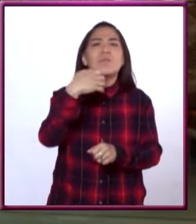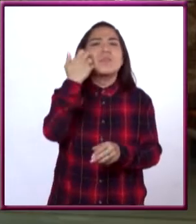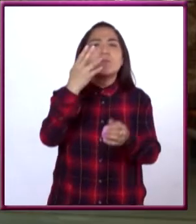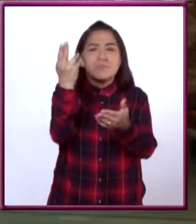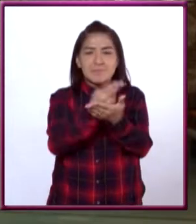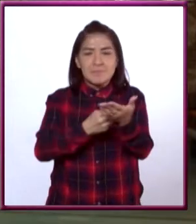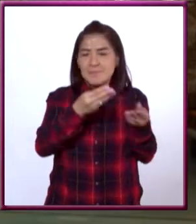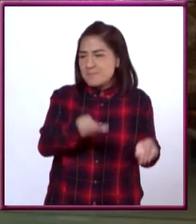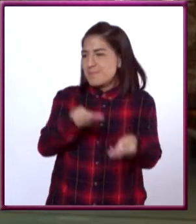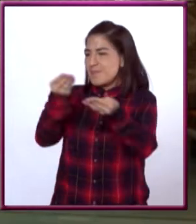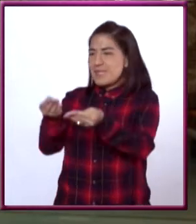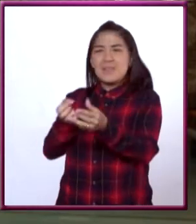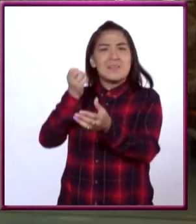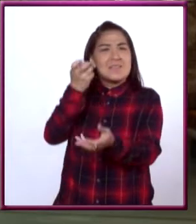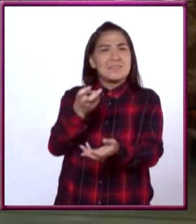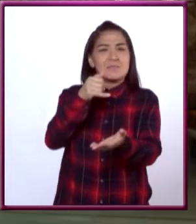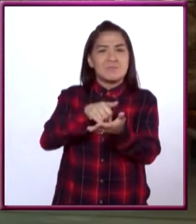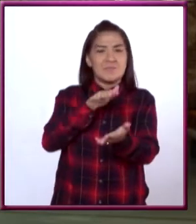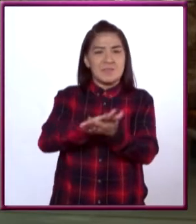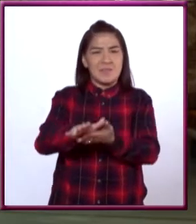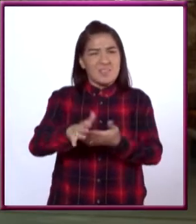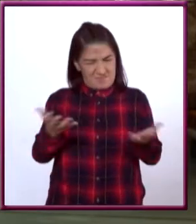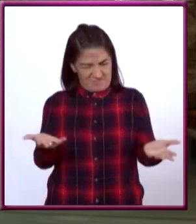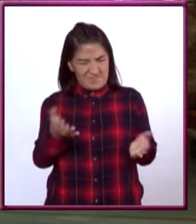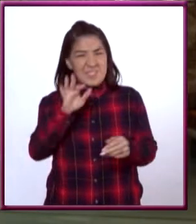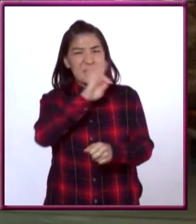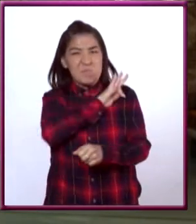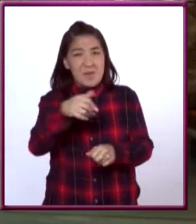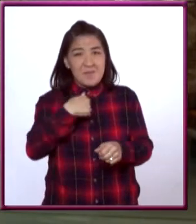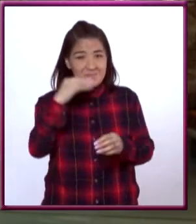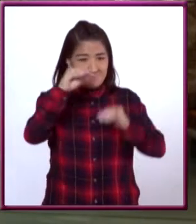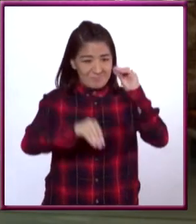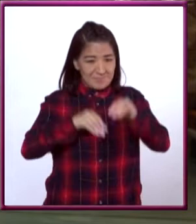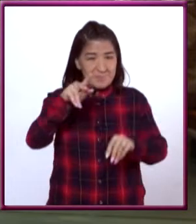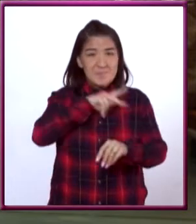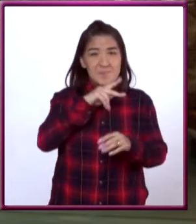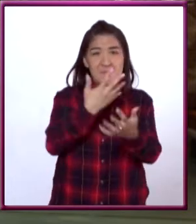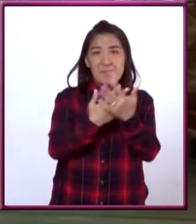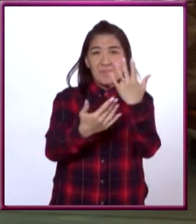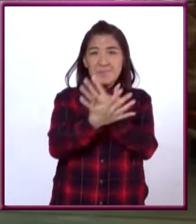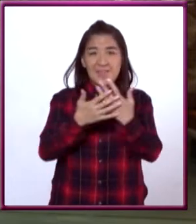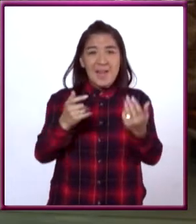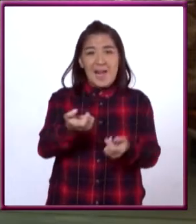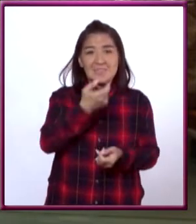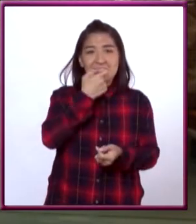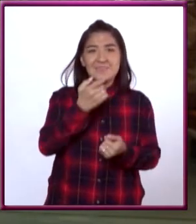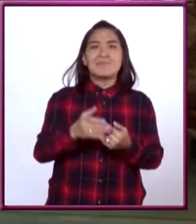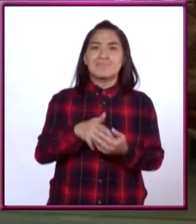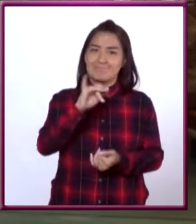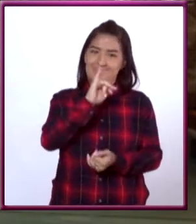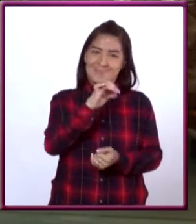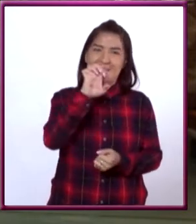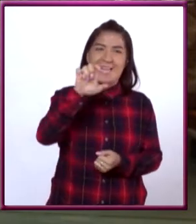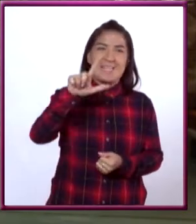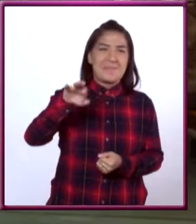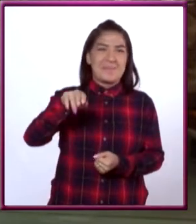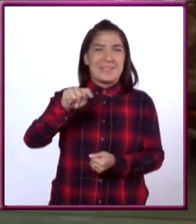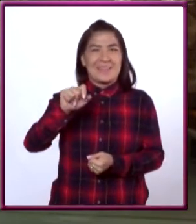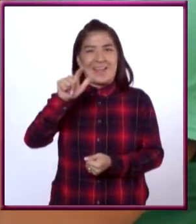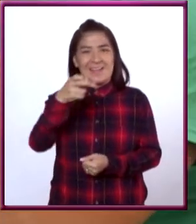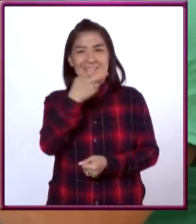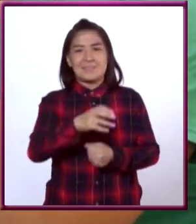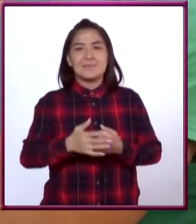con que hagas un dibujo. O sea que puedo incluso diseñar mi propio molde de galletas. Elemental, amiga,